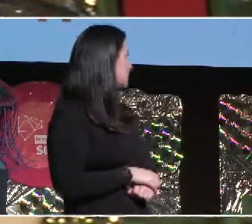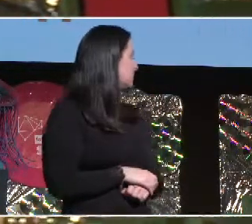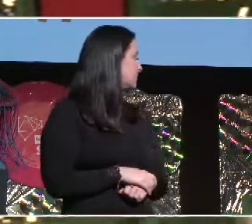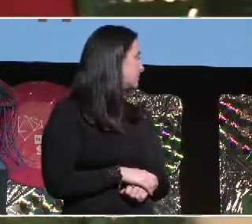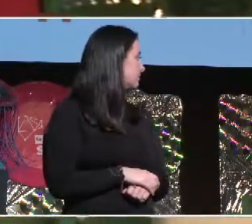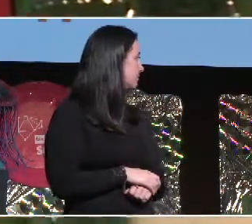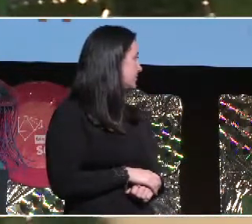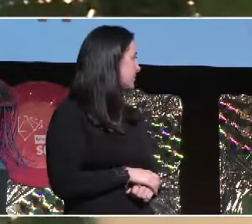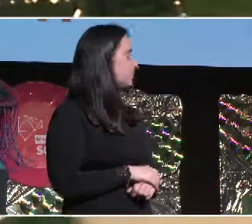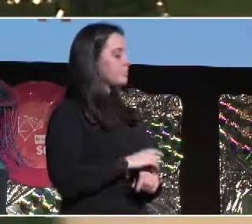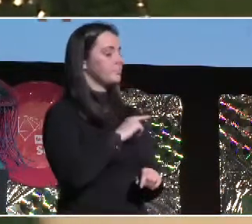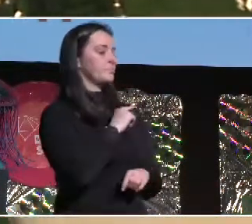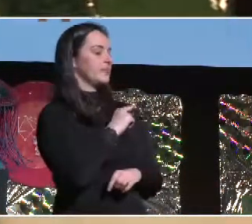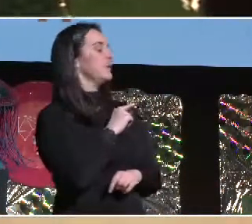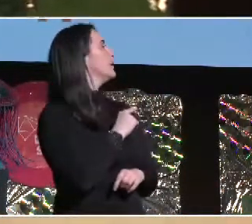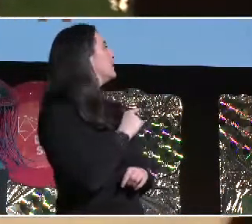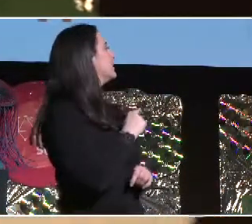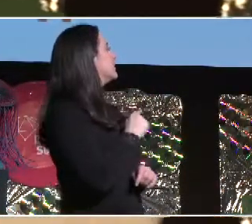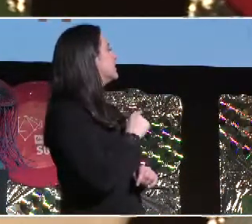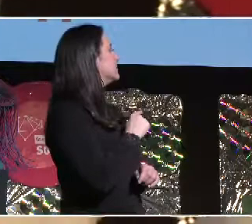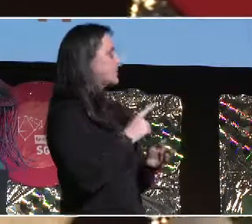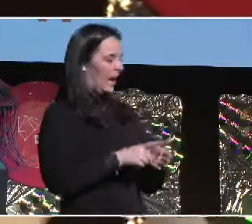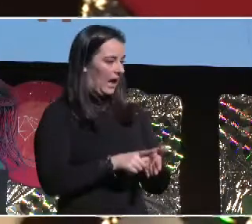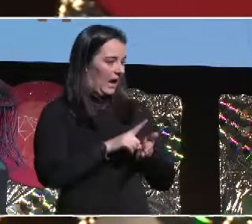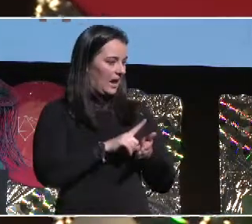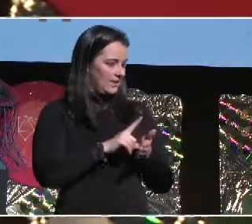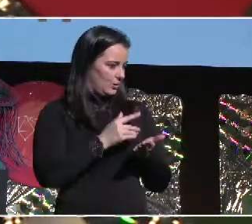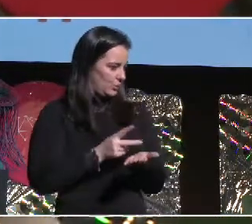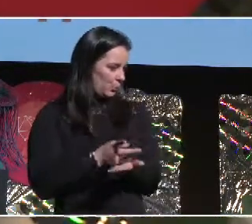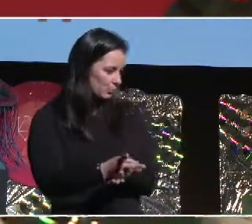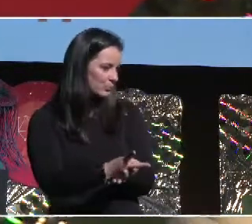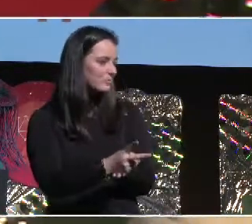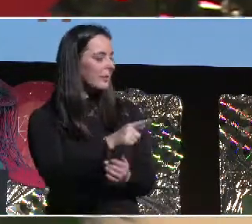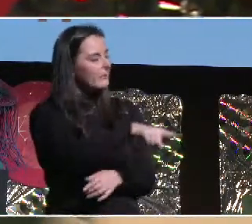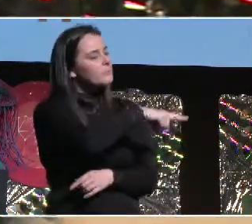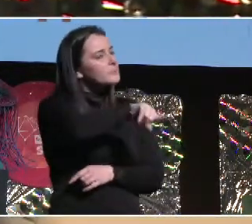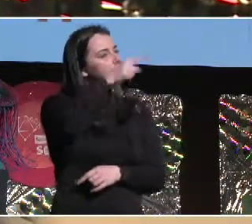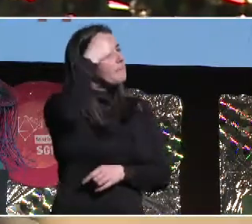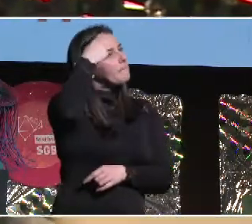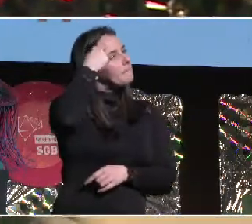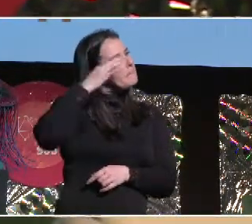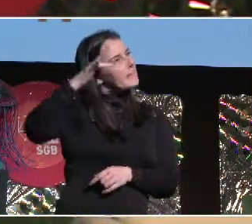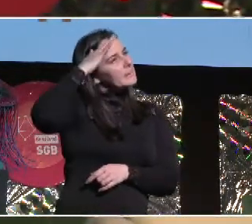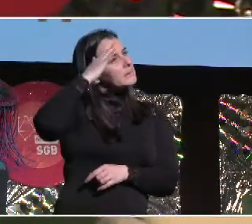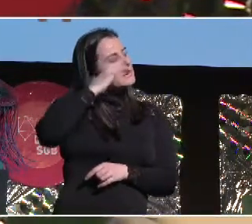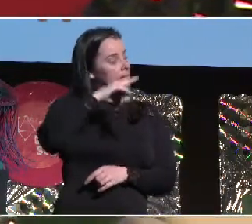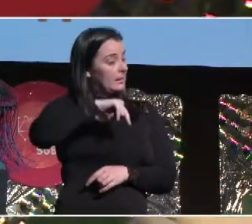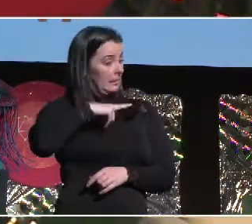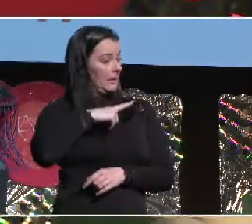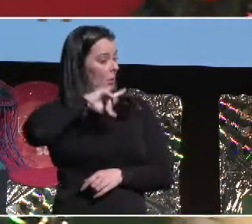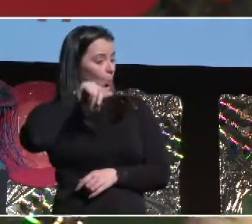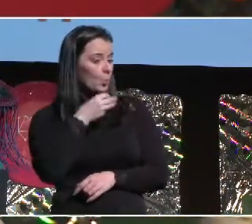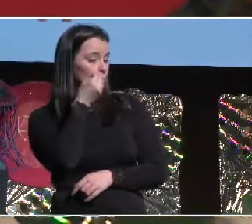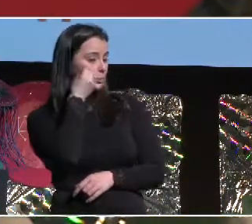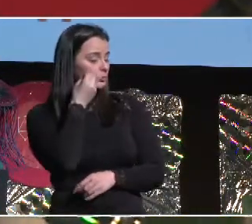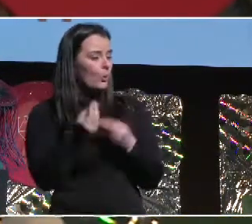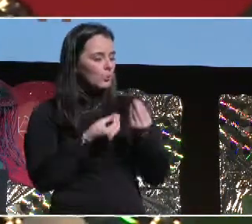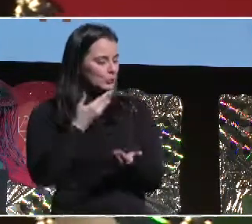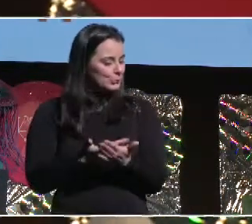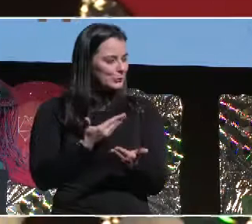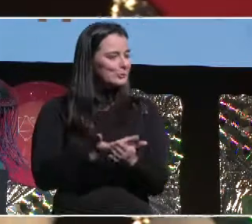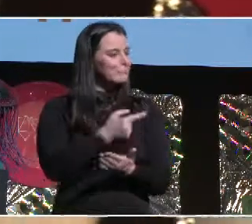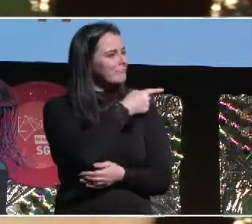Y yo les pregunto a ustedes, antes de continuar, que piensen por un minuto qué son los datos generados por los ciudadanos. Que cada uno de